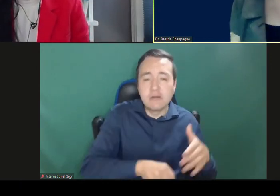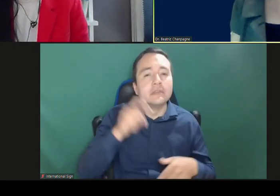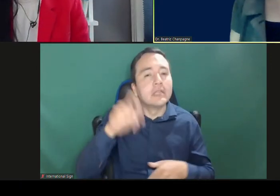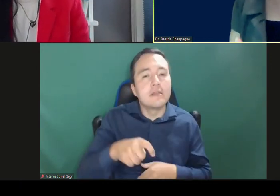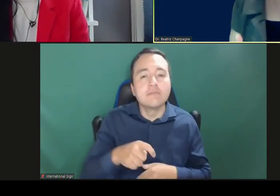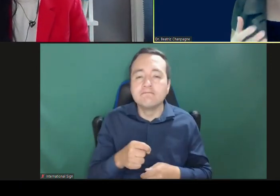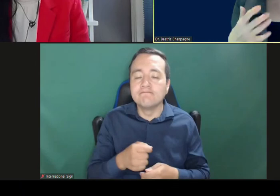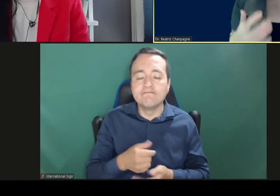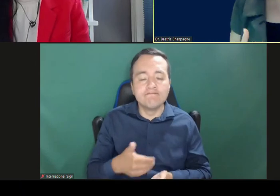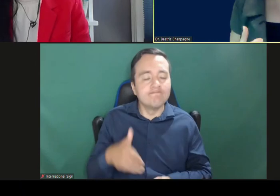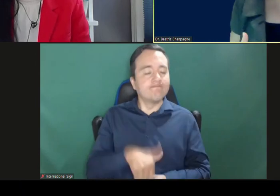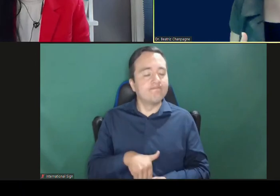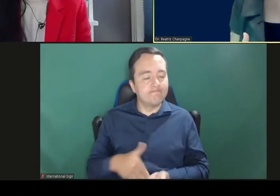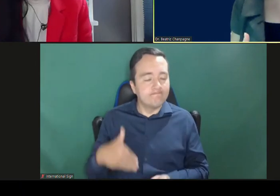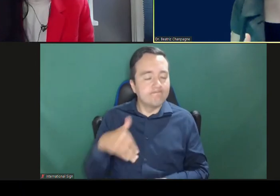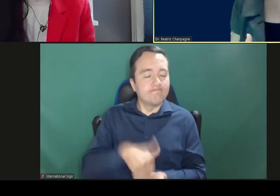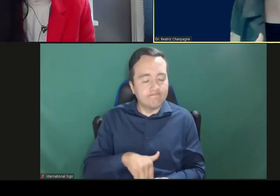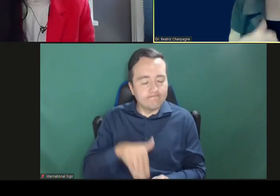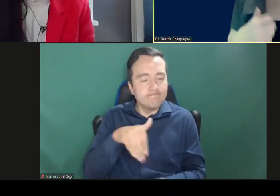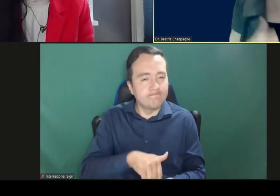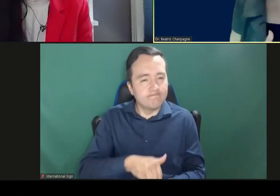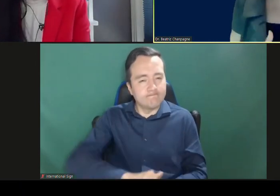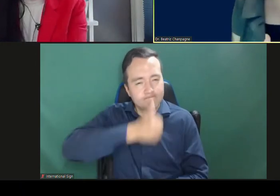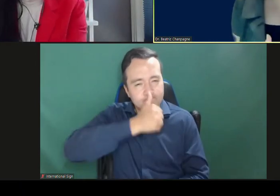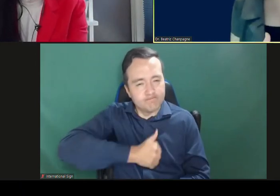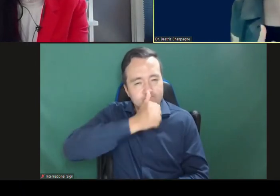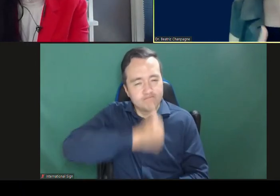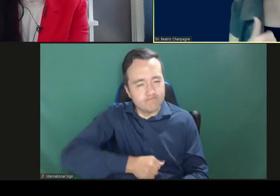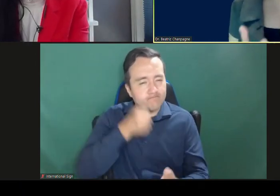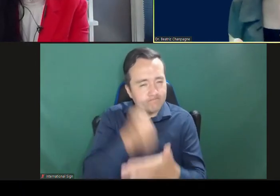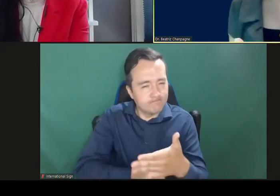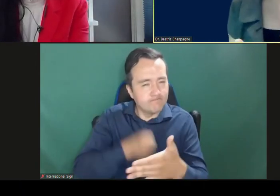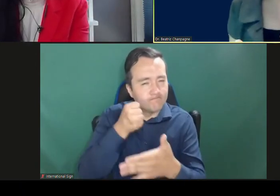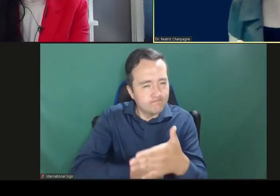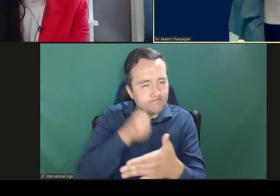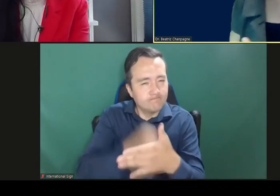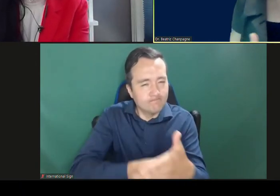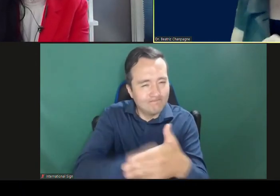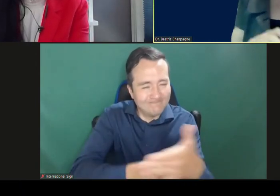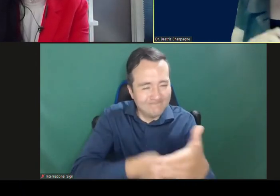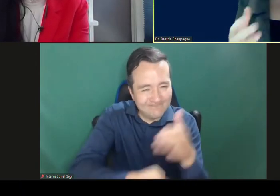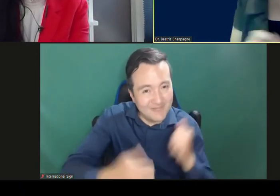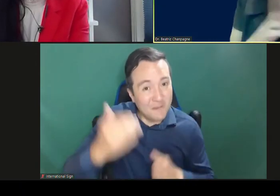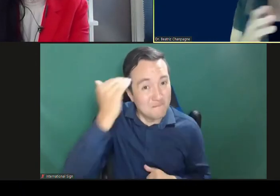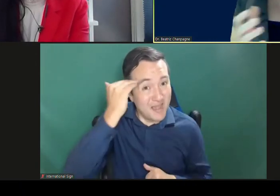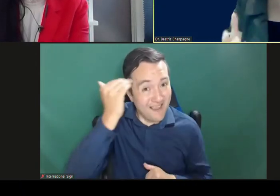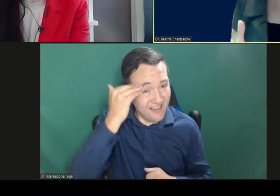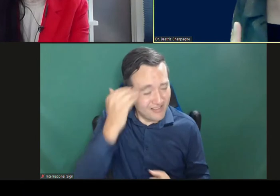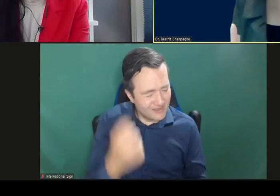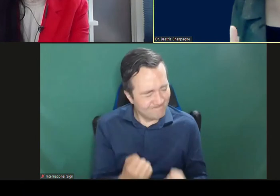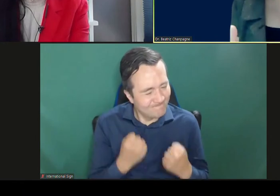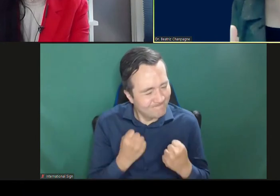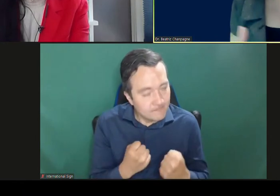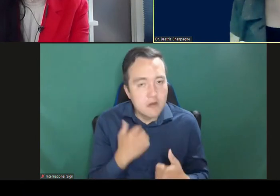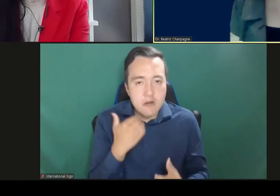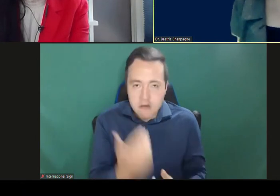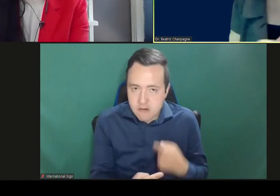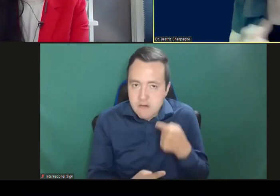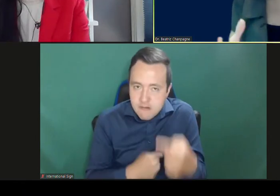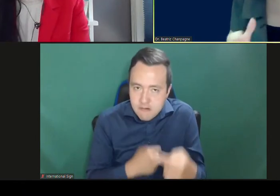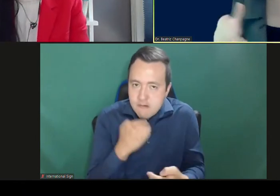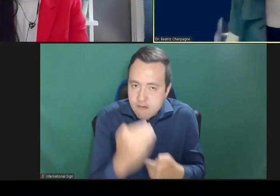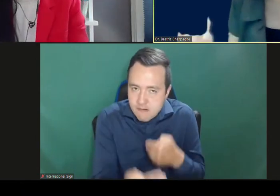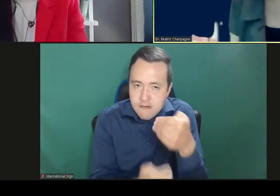aguante y requiere también una fortaleza física y mental nosotros tenemos varios grupos de